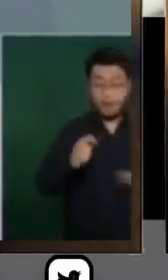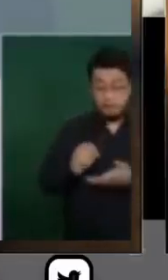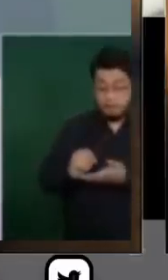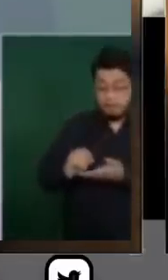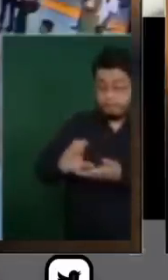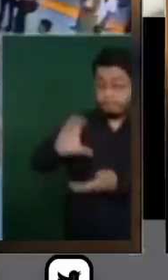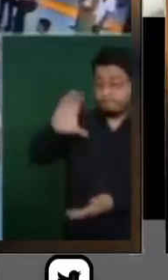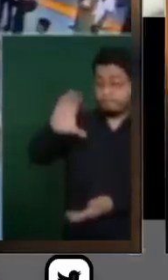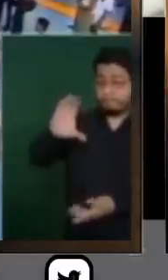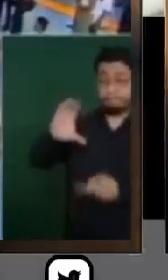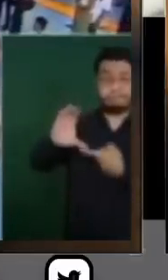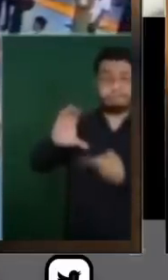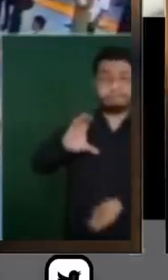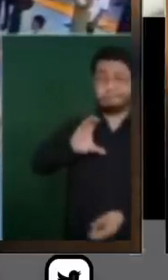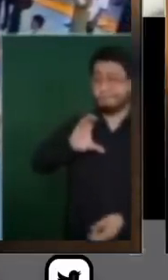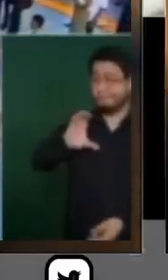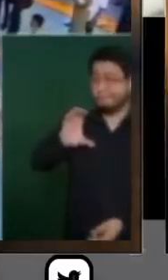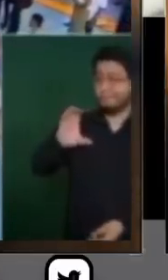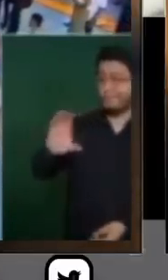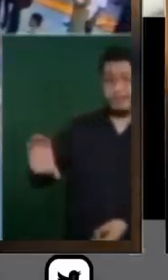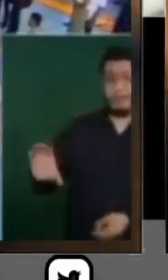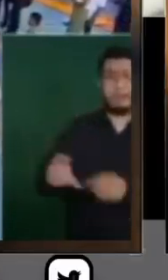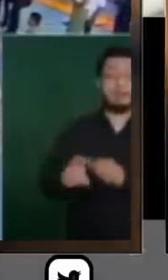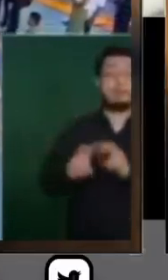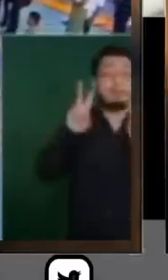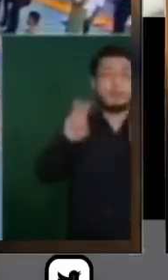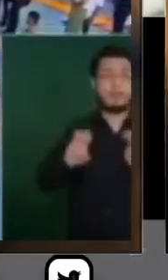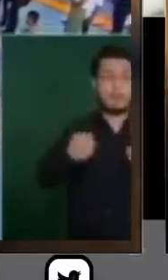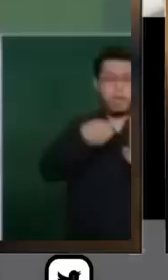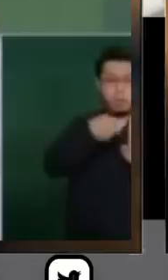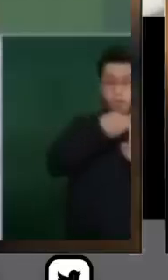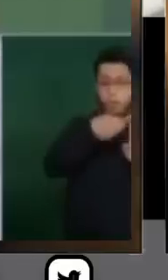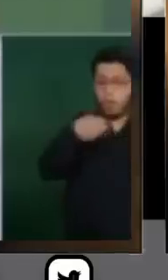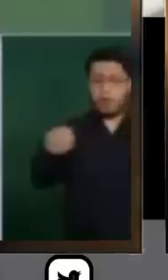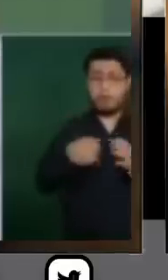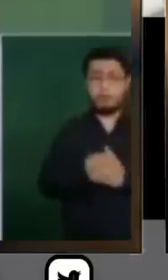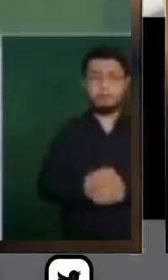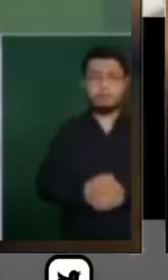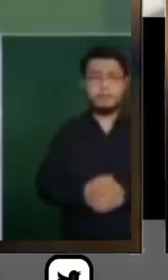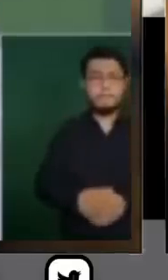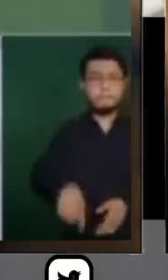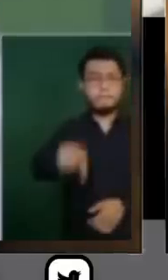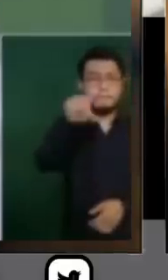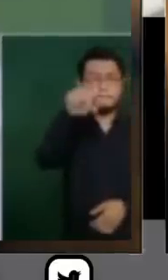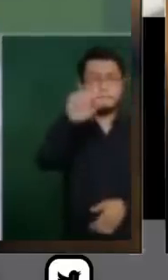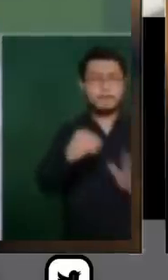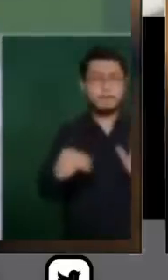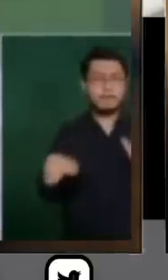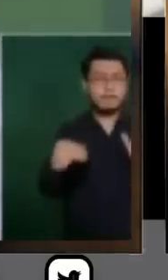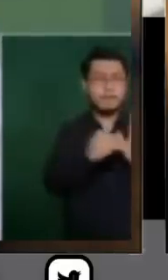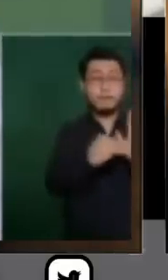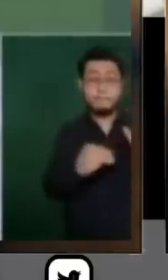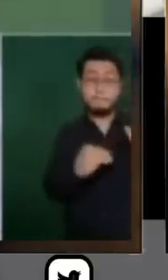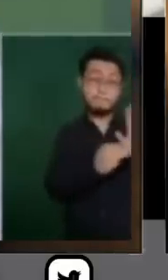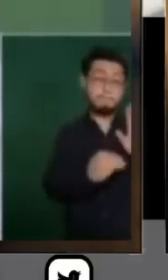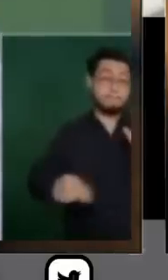en la Organización de las elecciones 20 mil millones de pesos